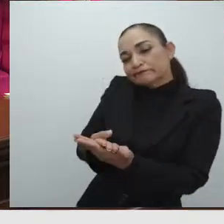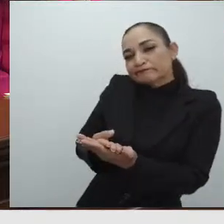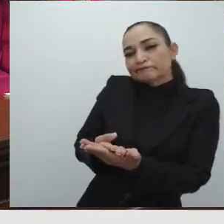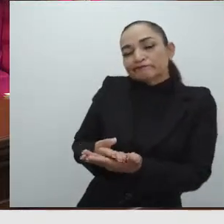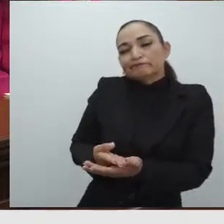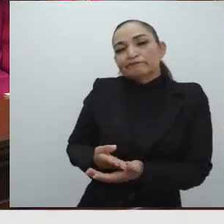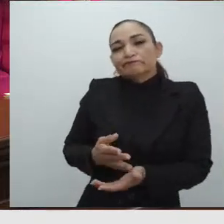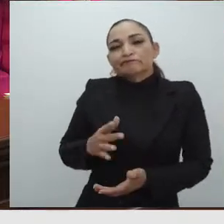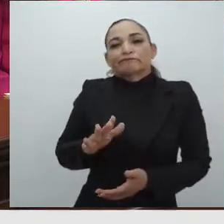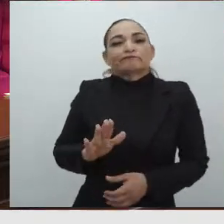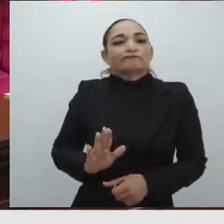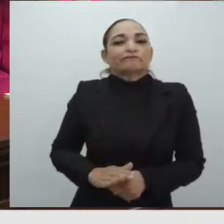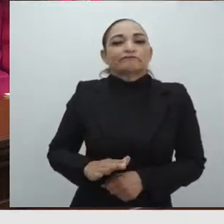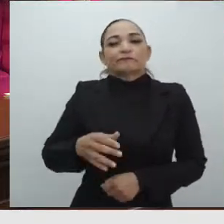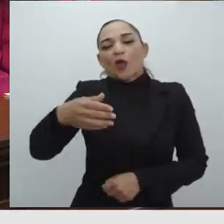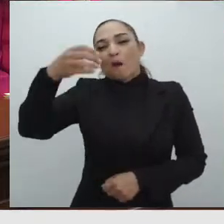particulares.